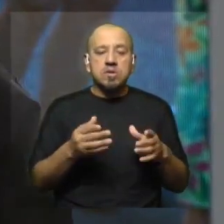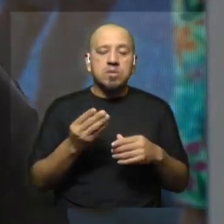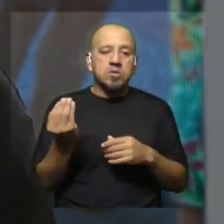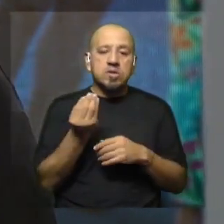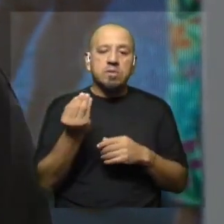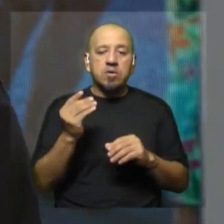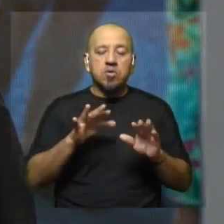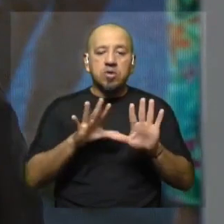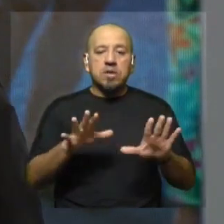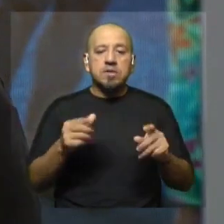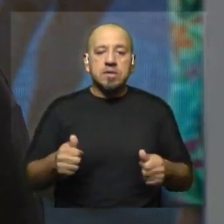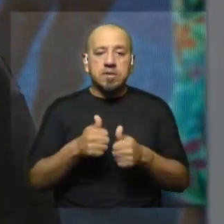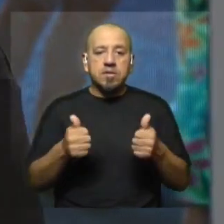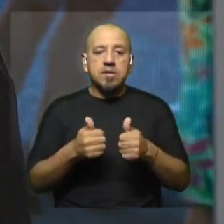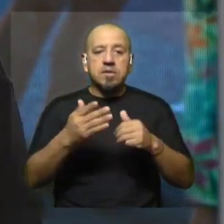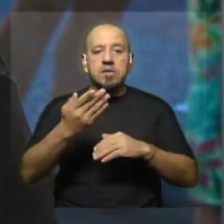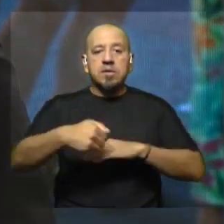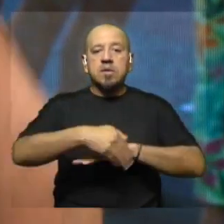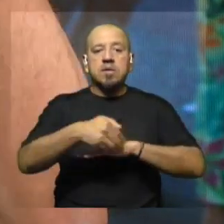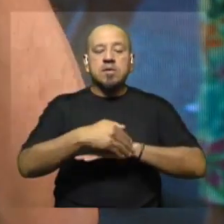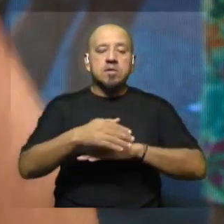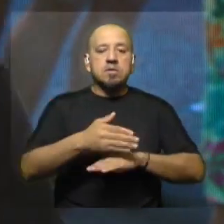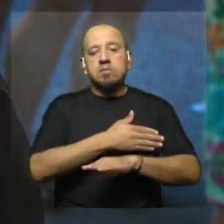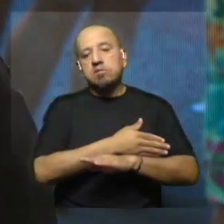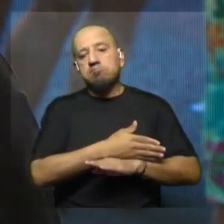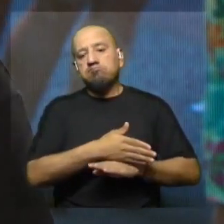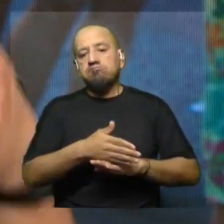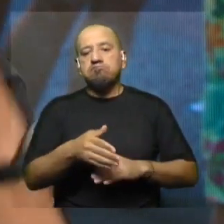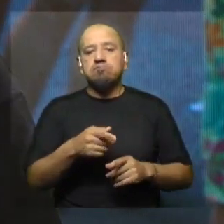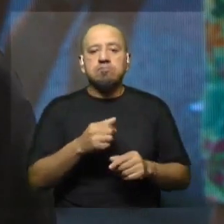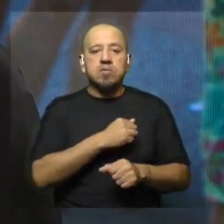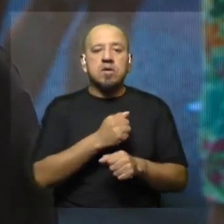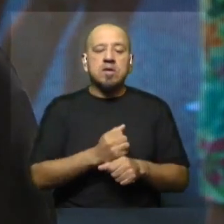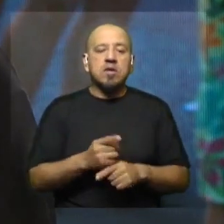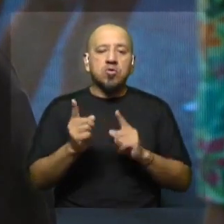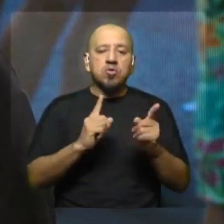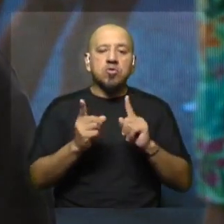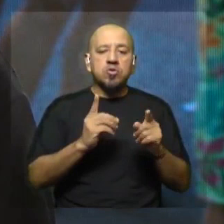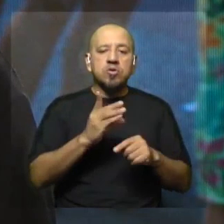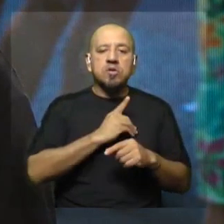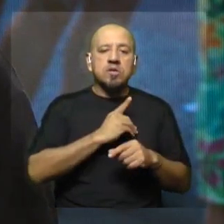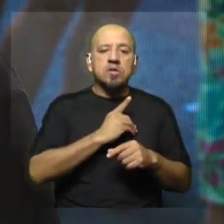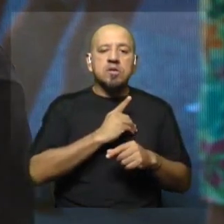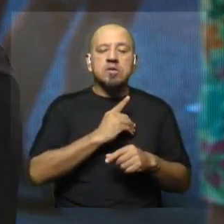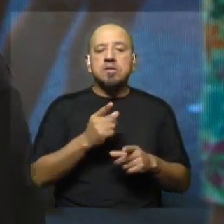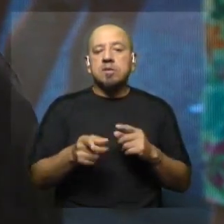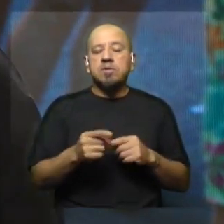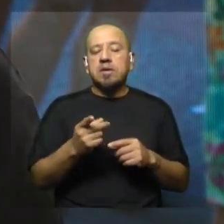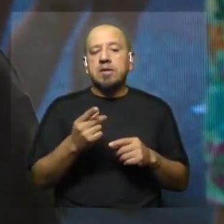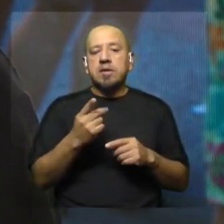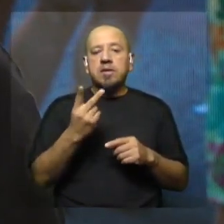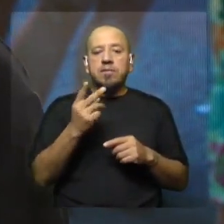10 con las actividades en la calle. Y vamos a seguir hasta el 11 de diciembre del 2023 con las celebraciones, así que vamos a